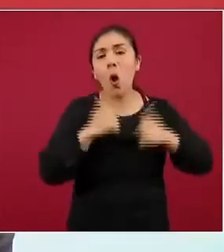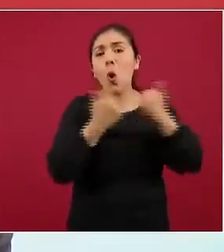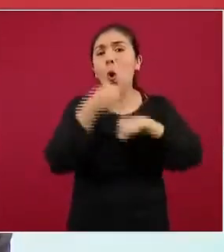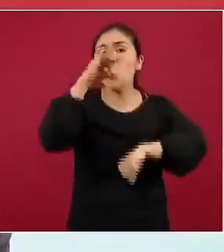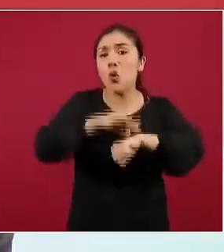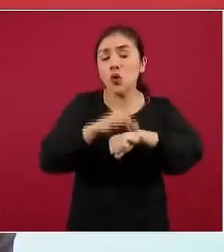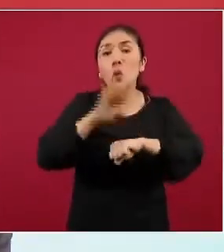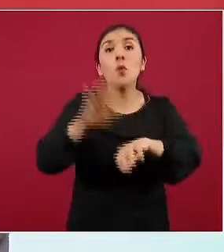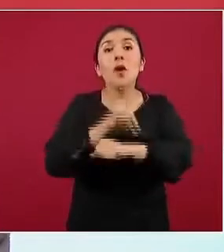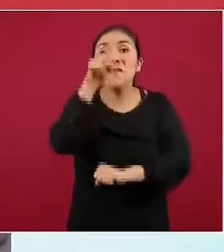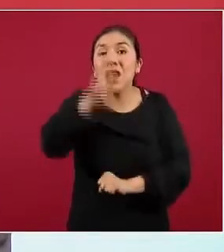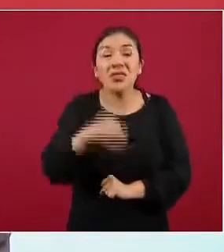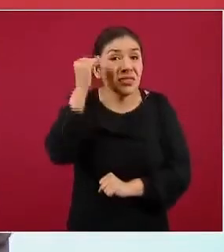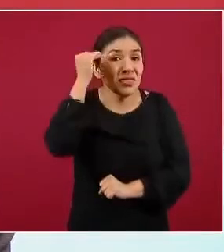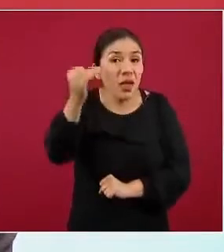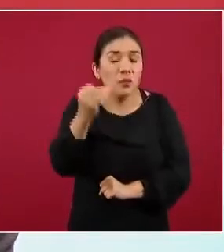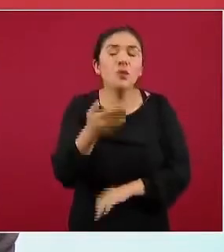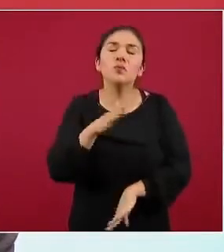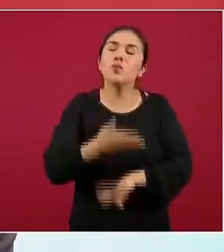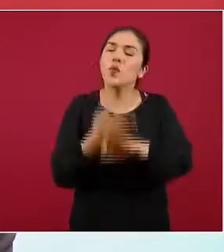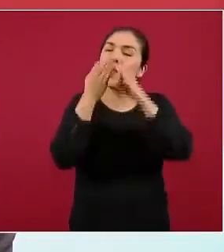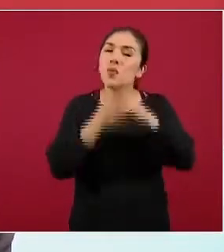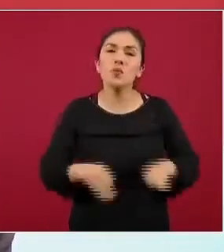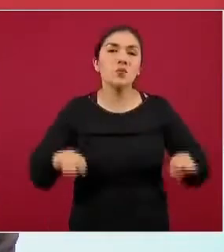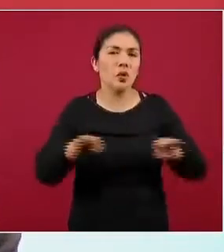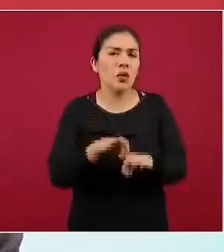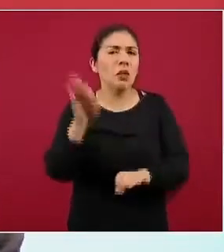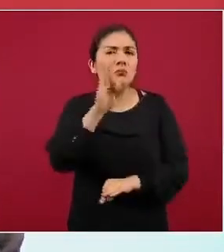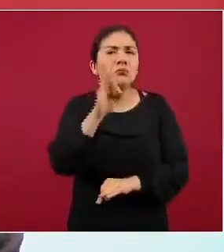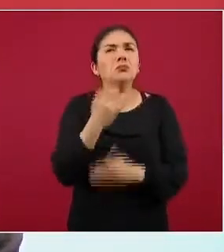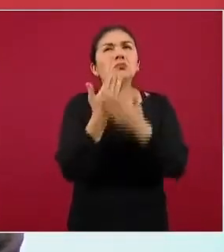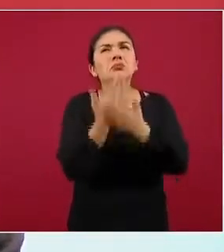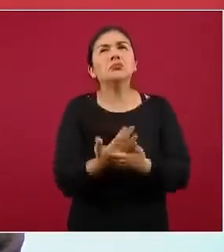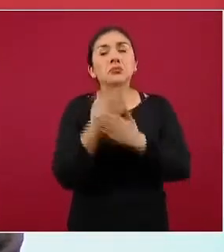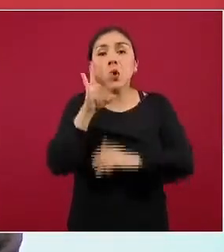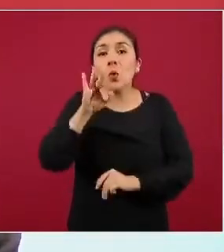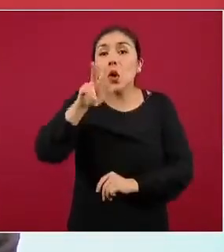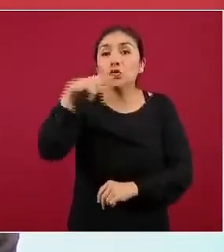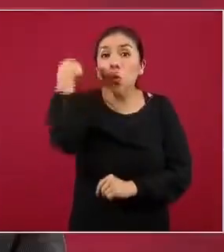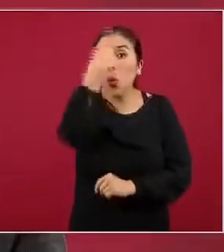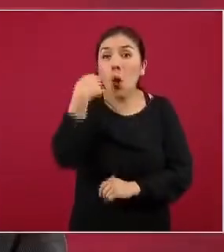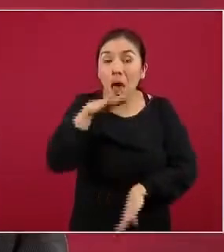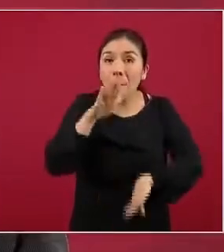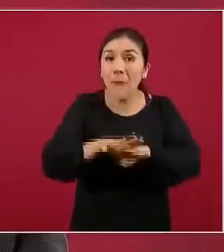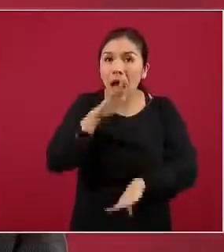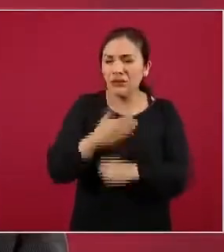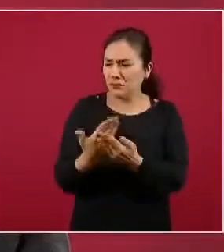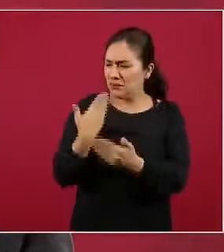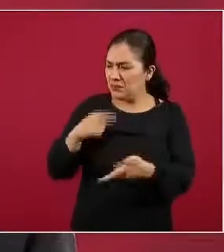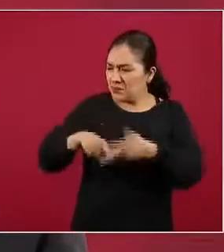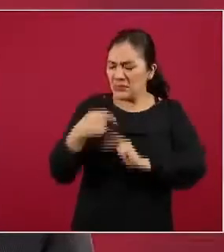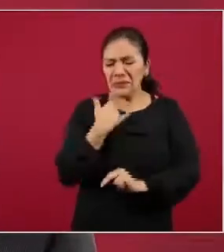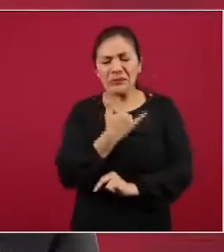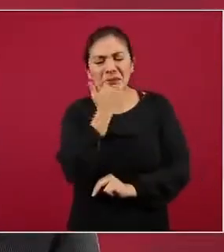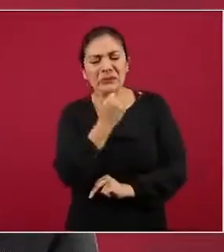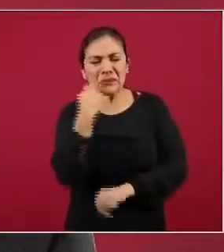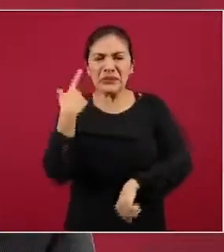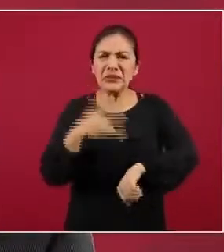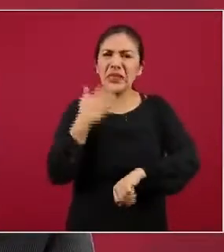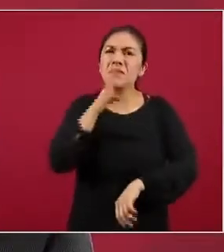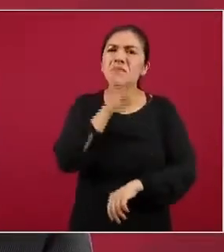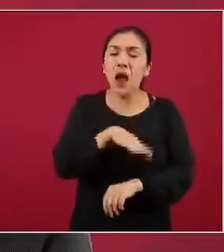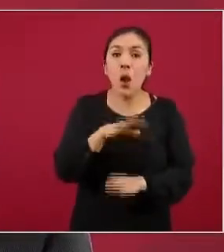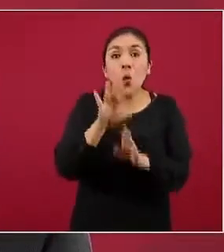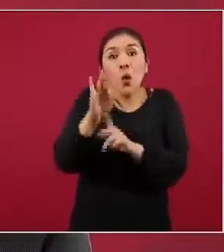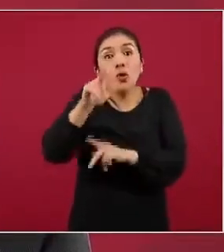tiempo es muy importante. Si transcurren más de 48 horas desde el inicio de los síntomas, es menos